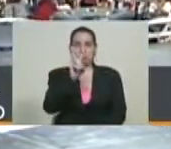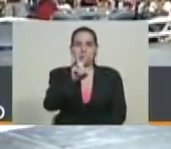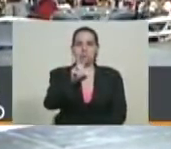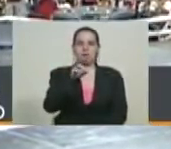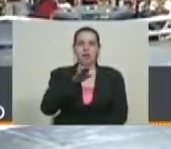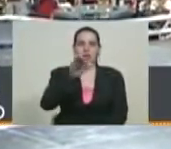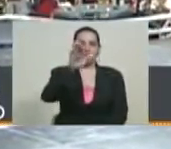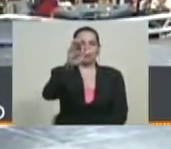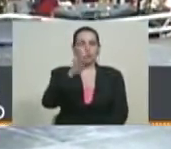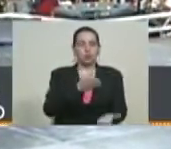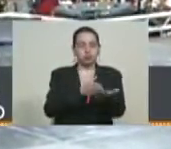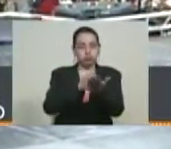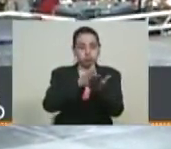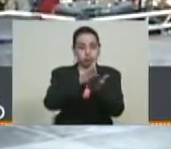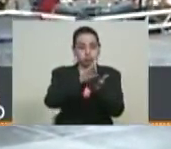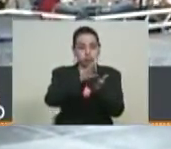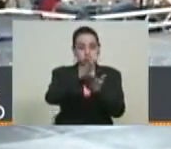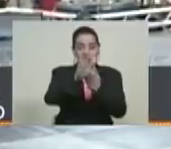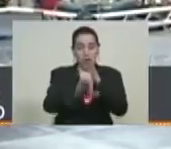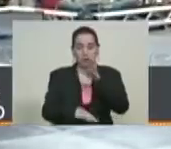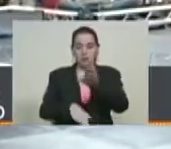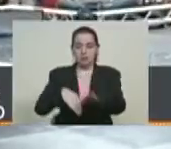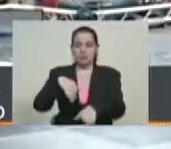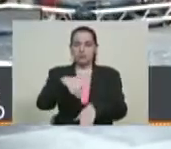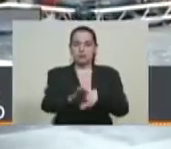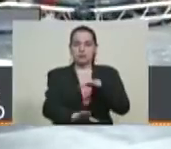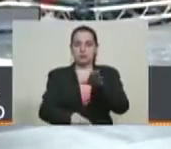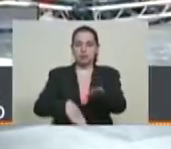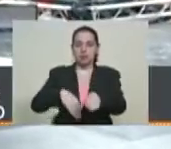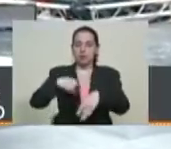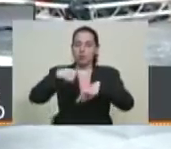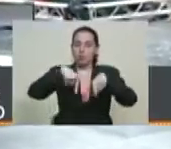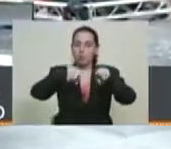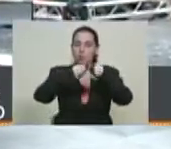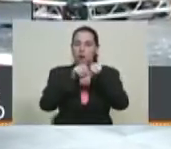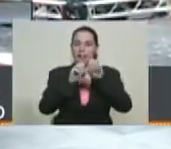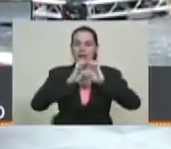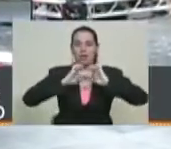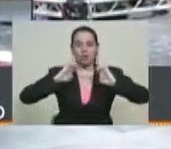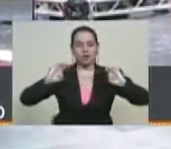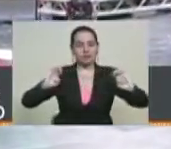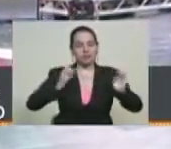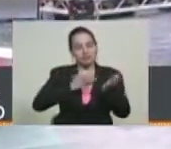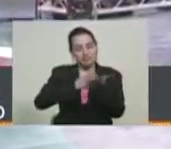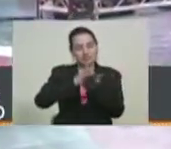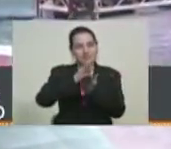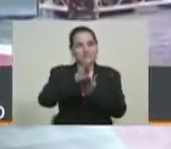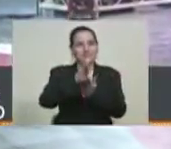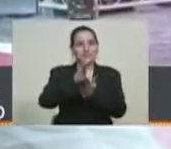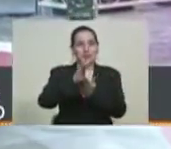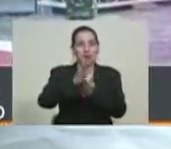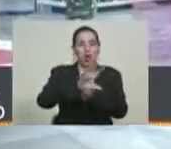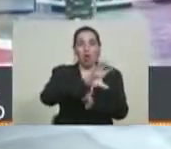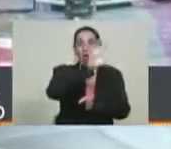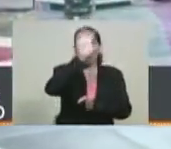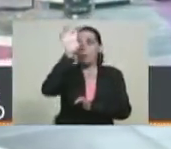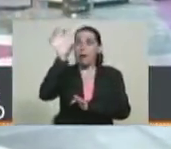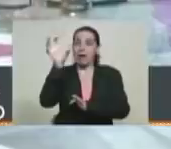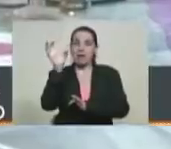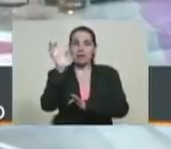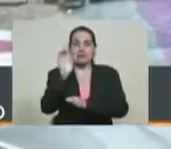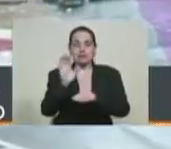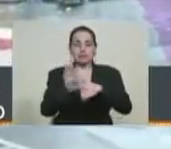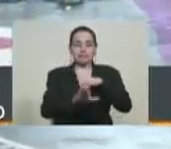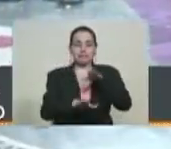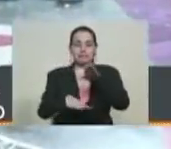al mismo paso que camina su educación. las naciones caminan hacia